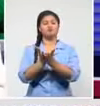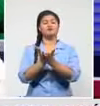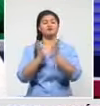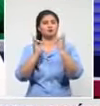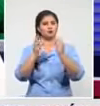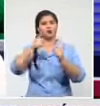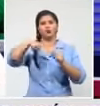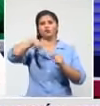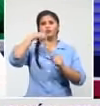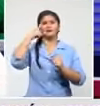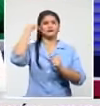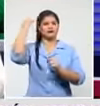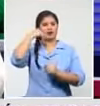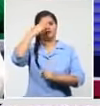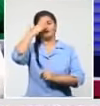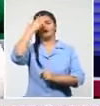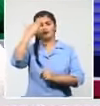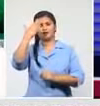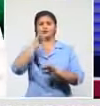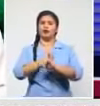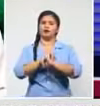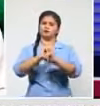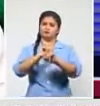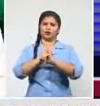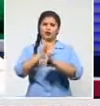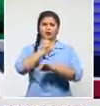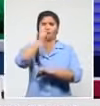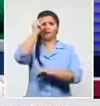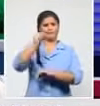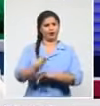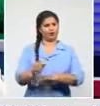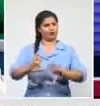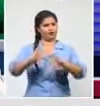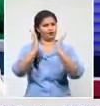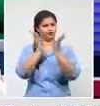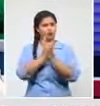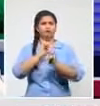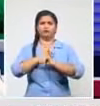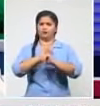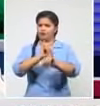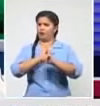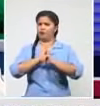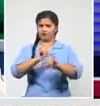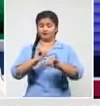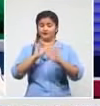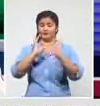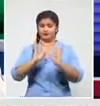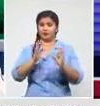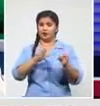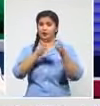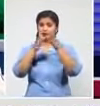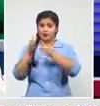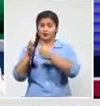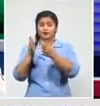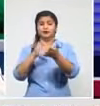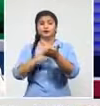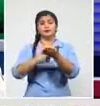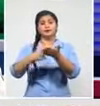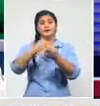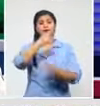los medios, por las diferentes vías. Primero, ya desde la semana anterior